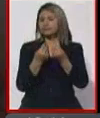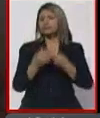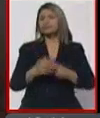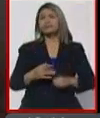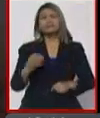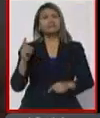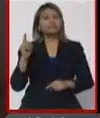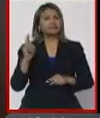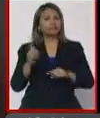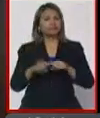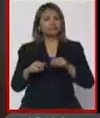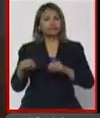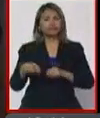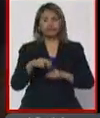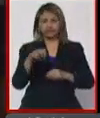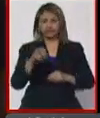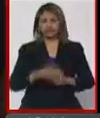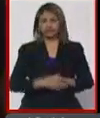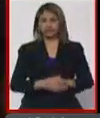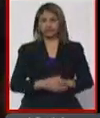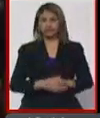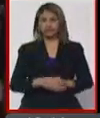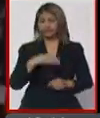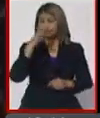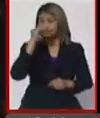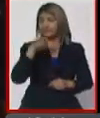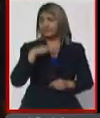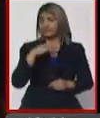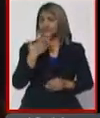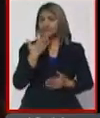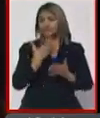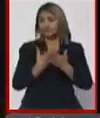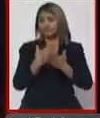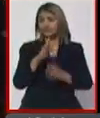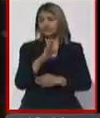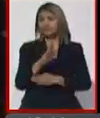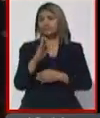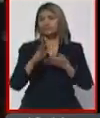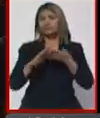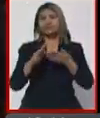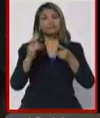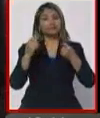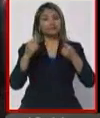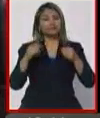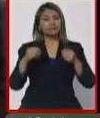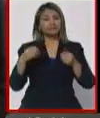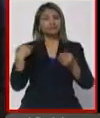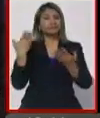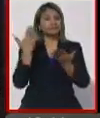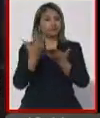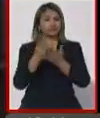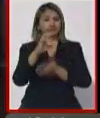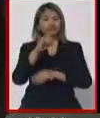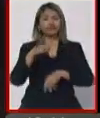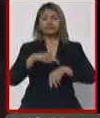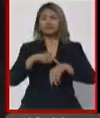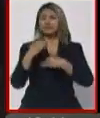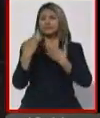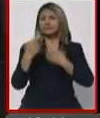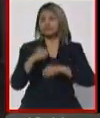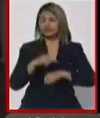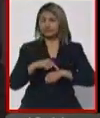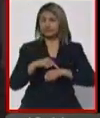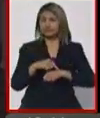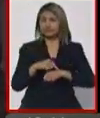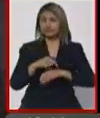empresas quienes están realizando el viaje. Aquí vamos a hablar con un señor. ¿Cómo estás, amigo? Muy buenas tardes, disculpa. Intentando viajar a Santa Cruz, ¿desde qué hora esperando? Ya